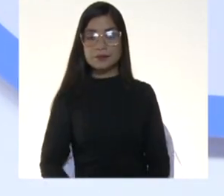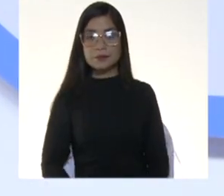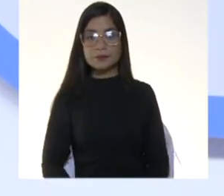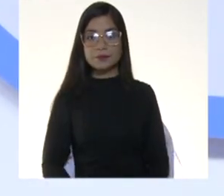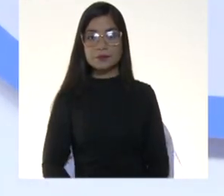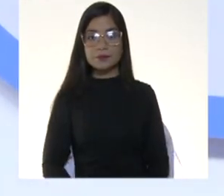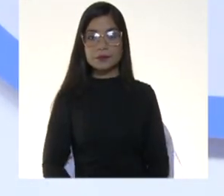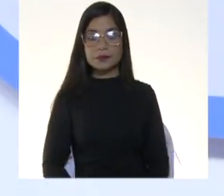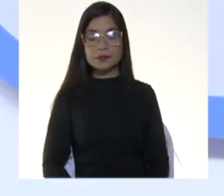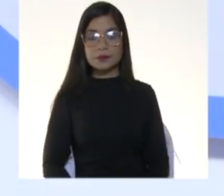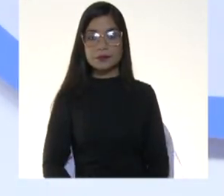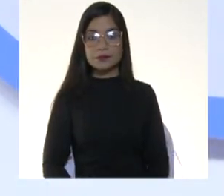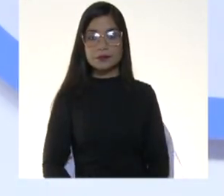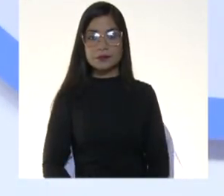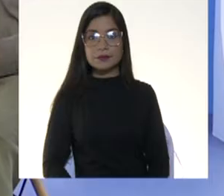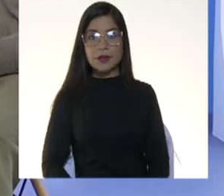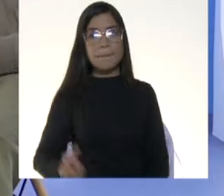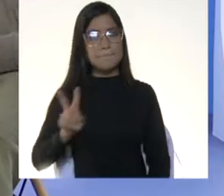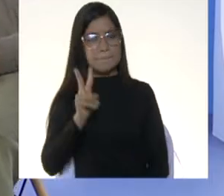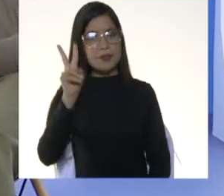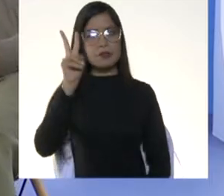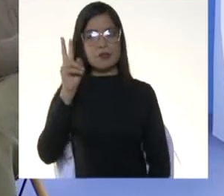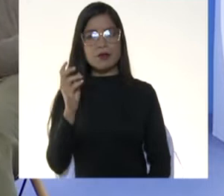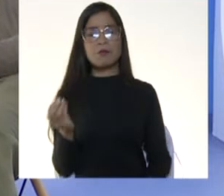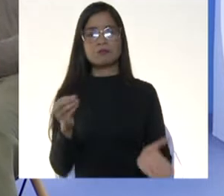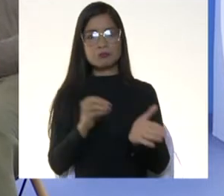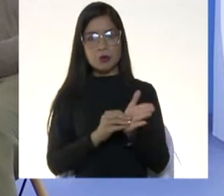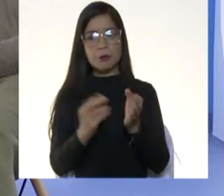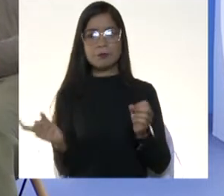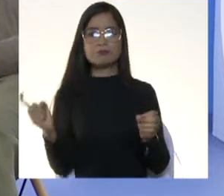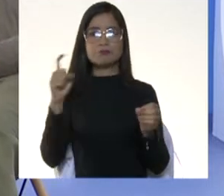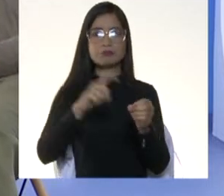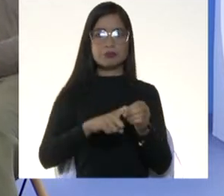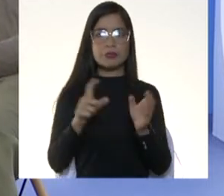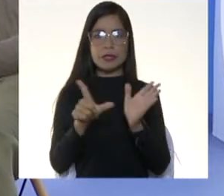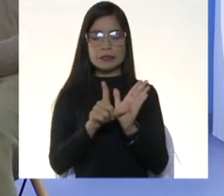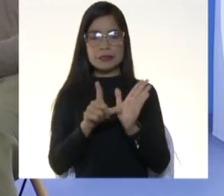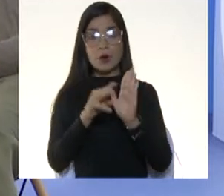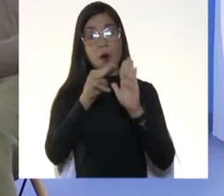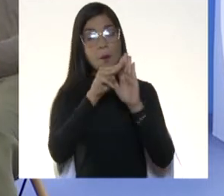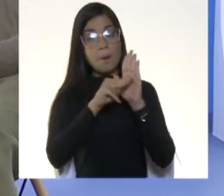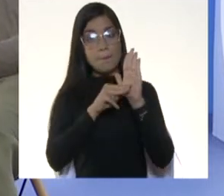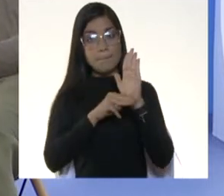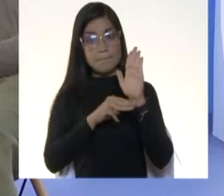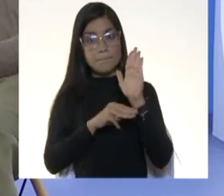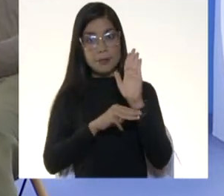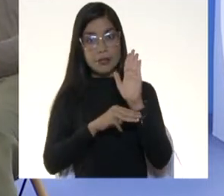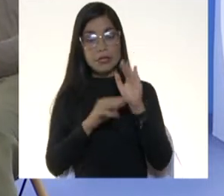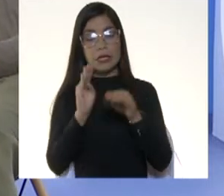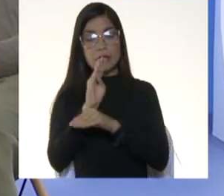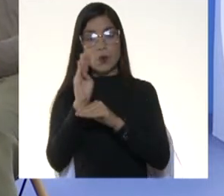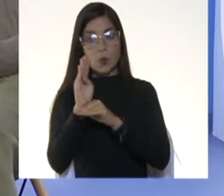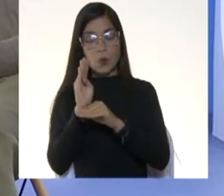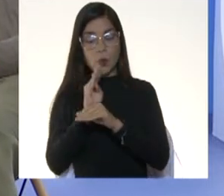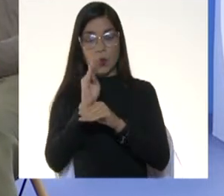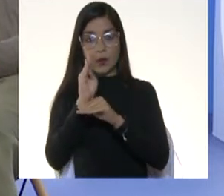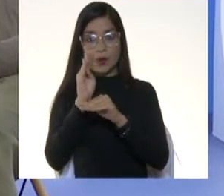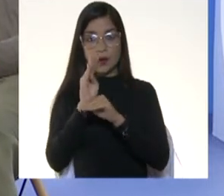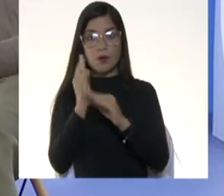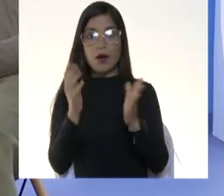de reincorporarnos con medidas de seguridad, no se vayan a olvidar de eso. A nuestros espacios educativos tenemos